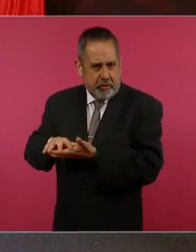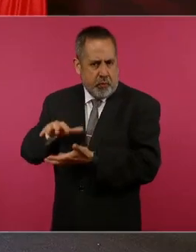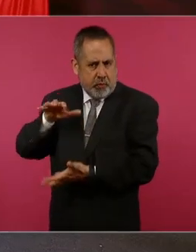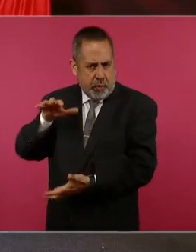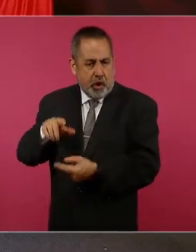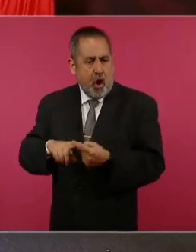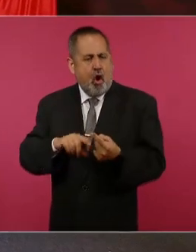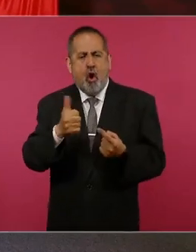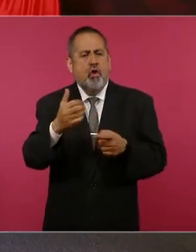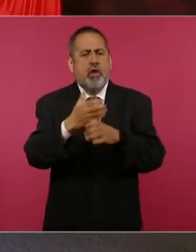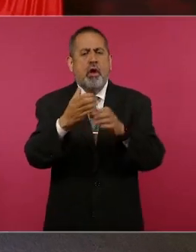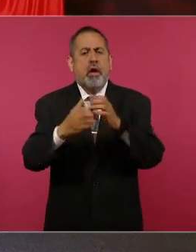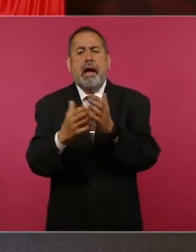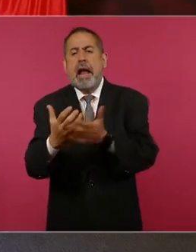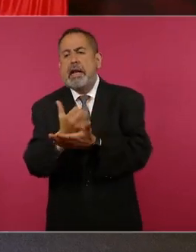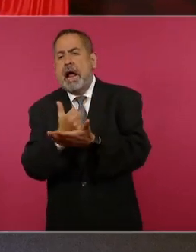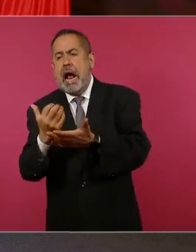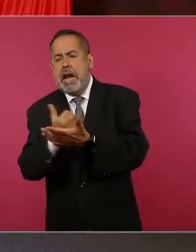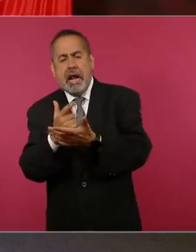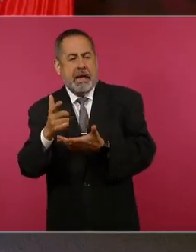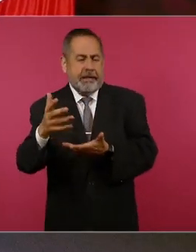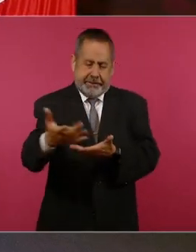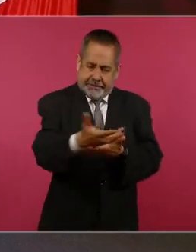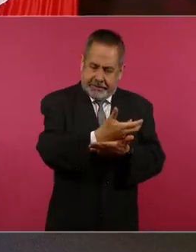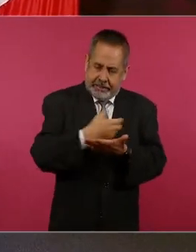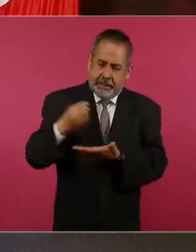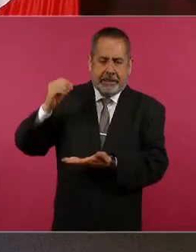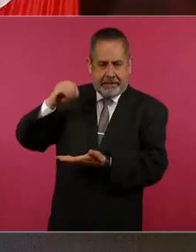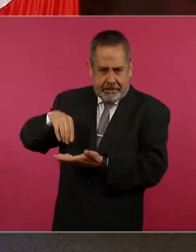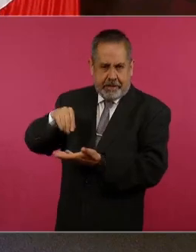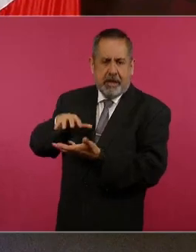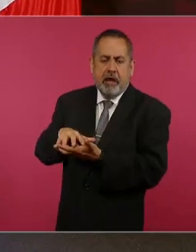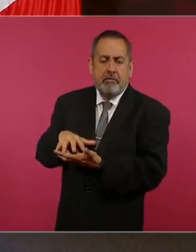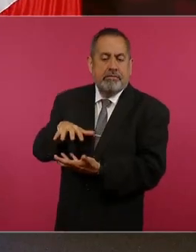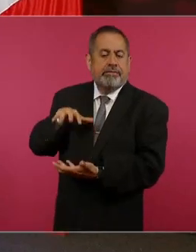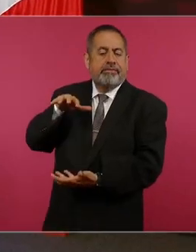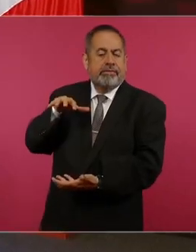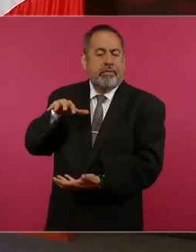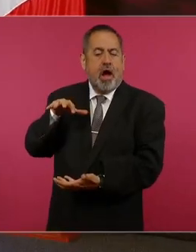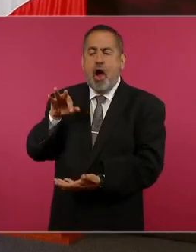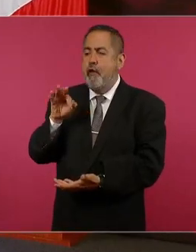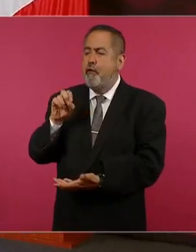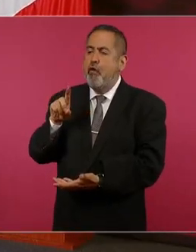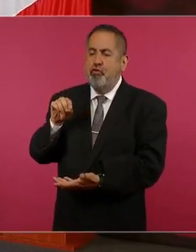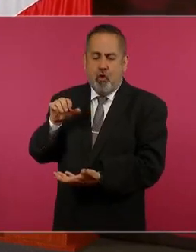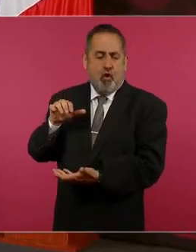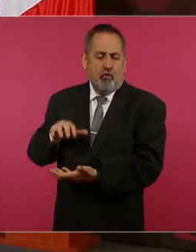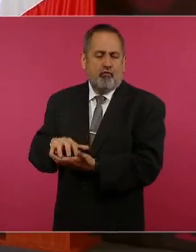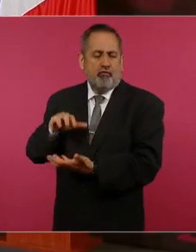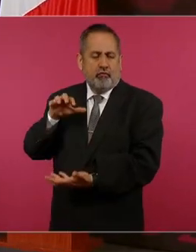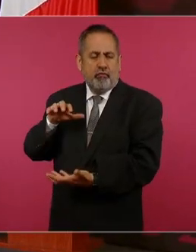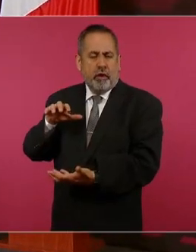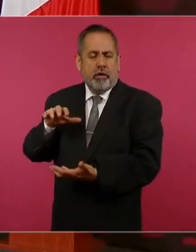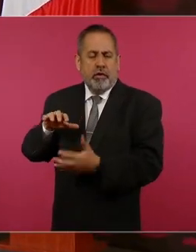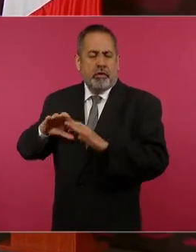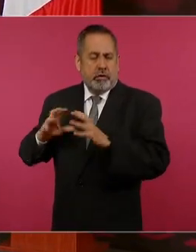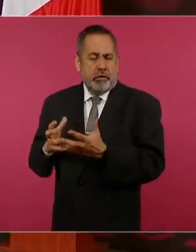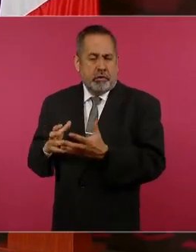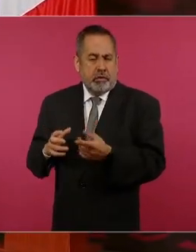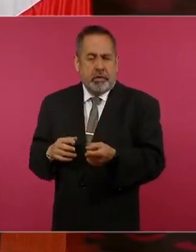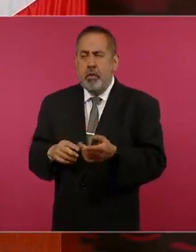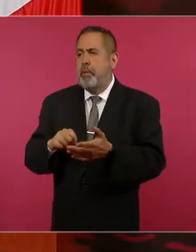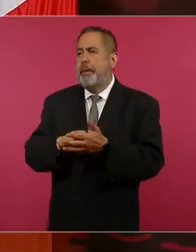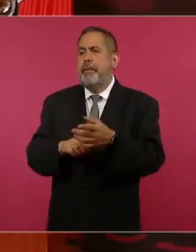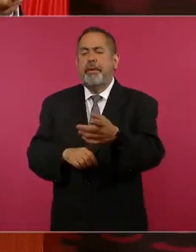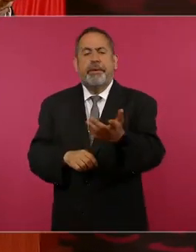lo que quedó como